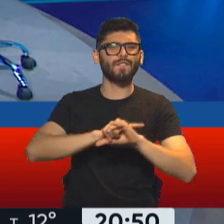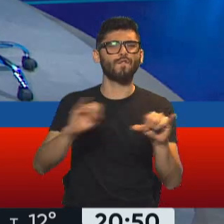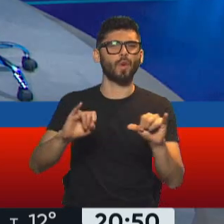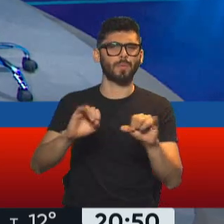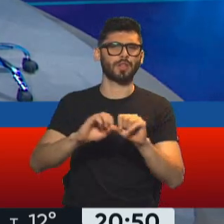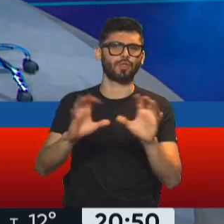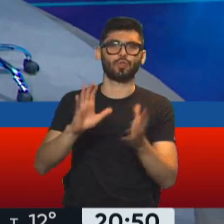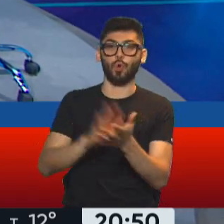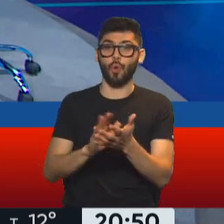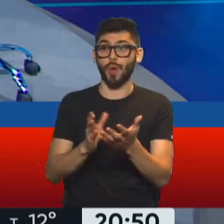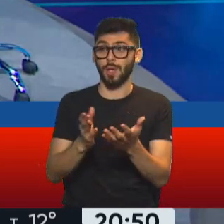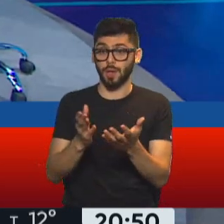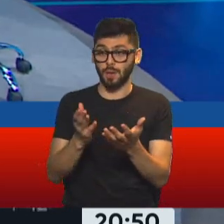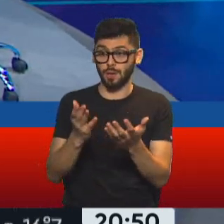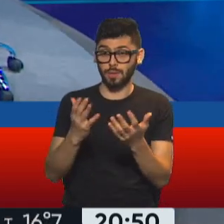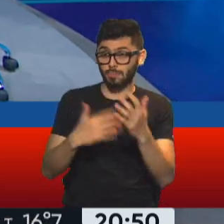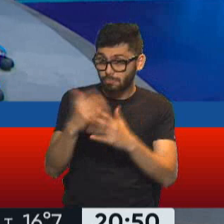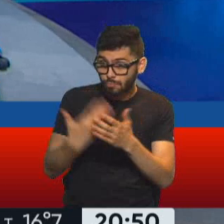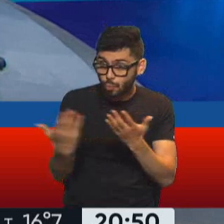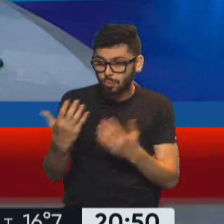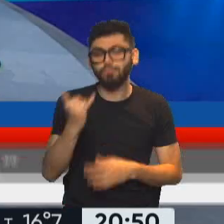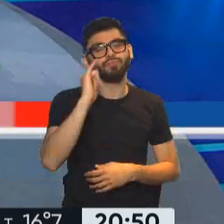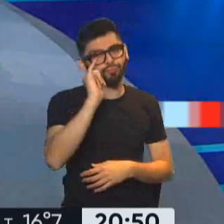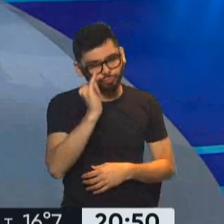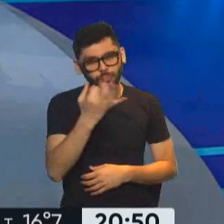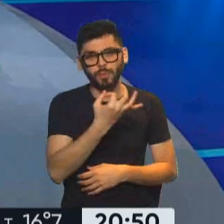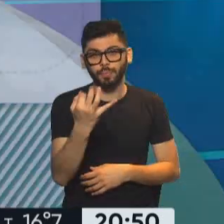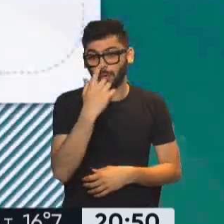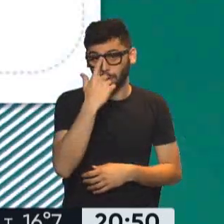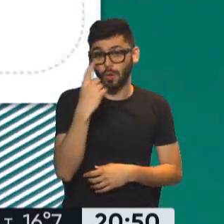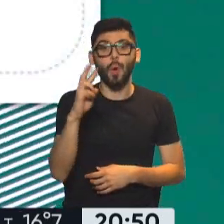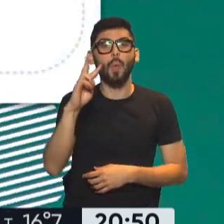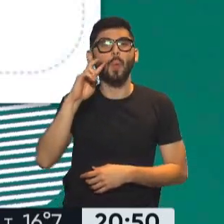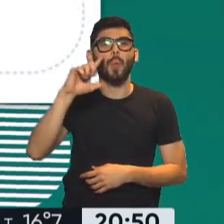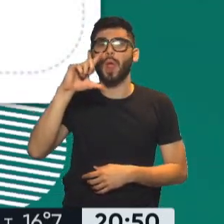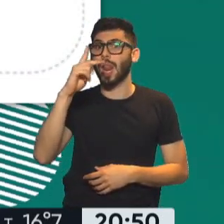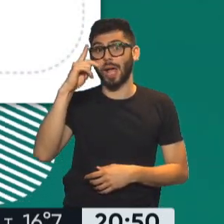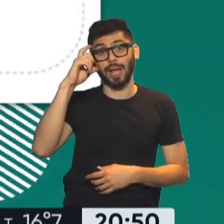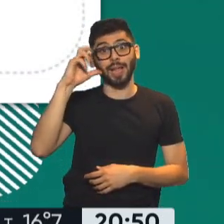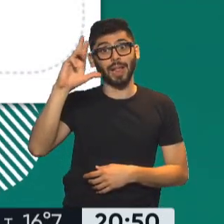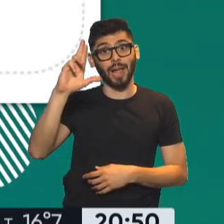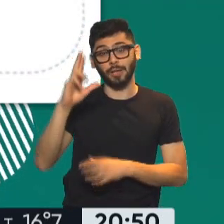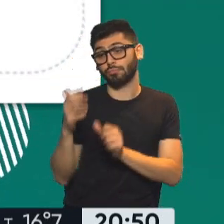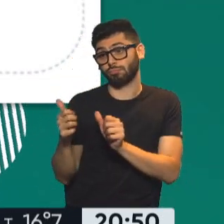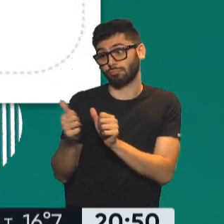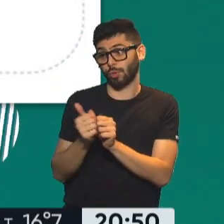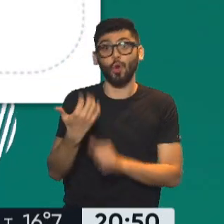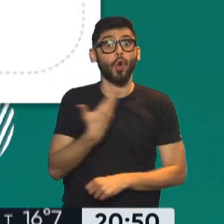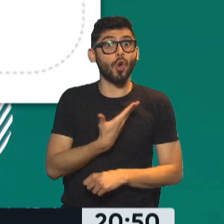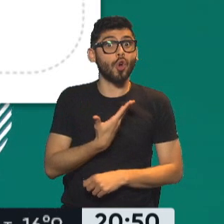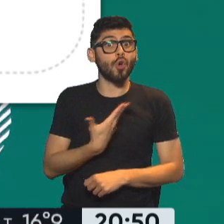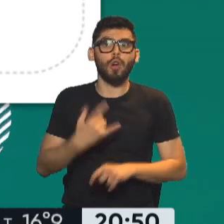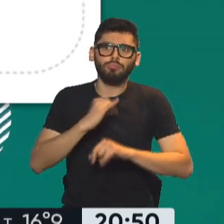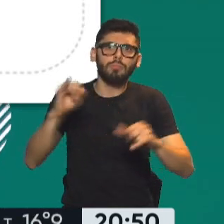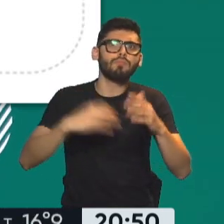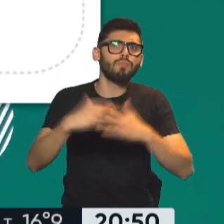pública, justamente. Efectivamente, nosotros hicimos con Sheila Wilker, a propósito de que el gobierno anunciaba que se estaba haciendo mucha